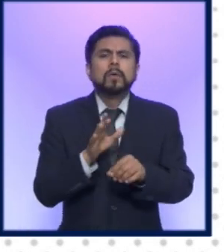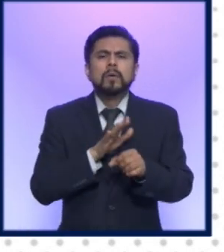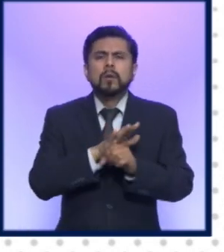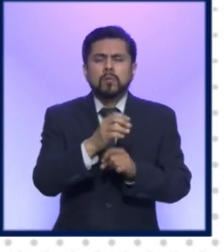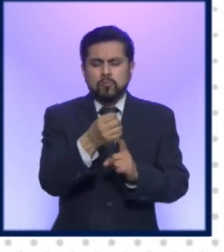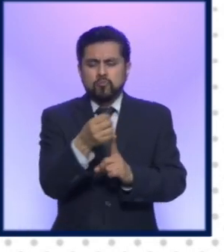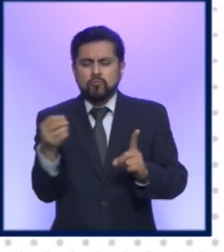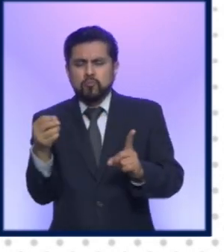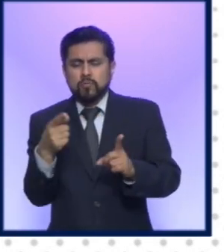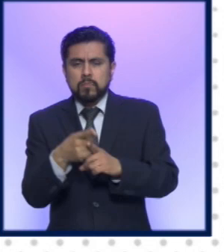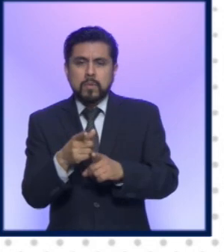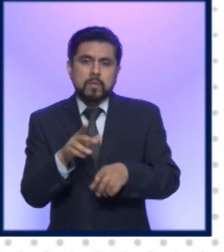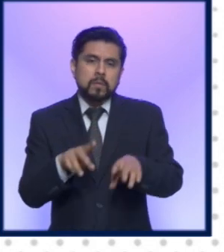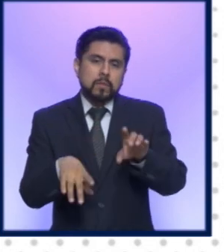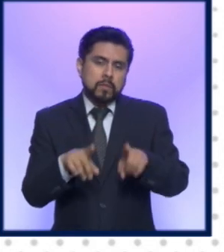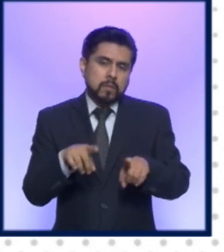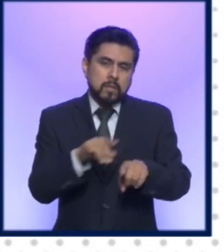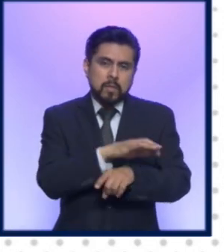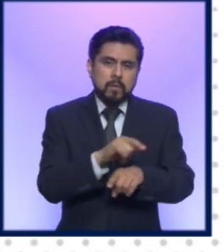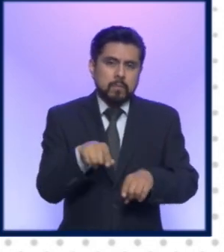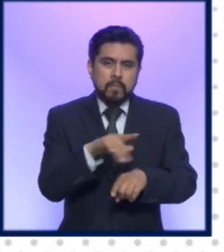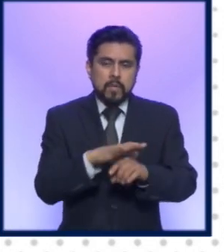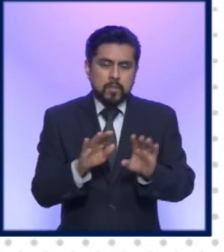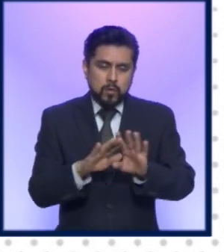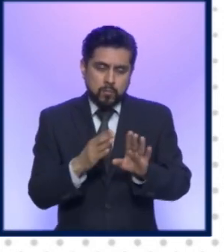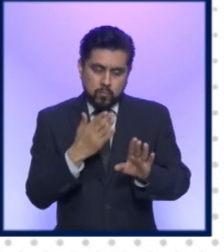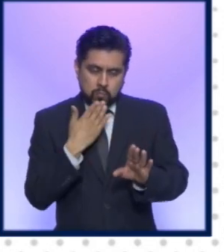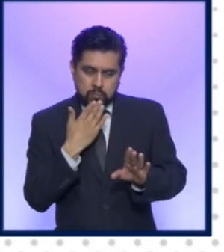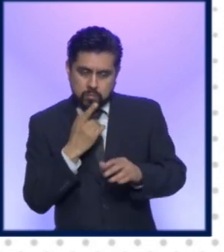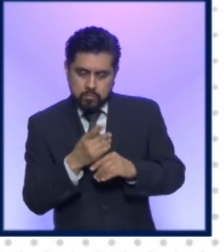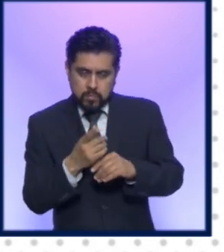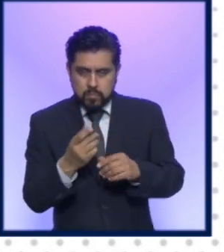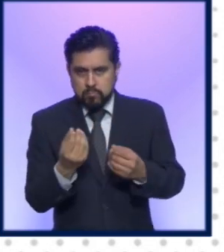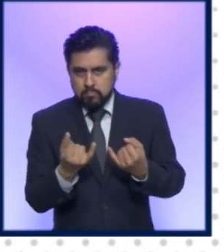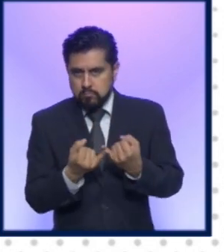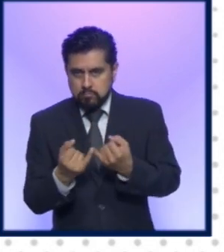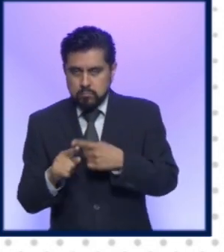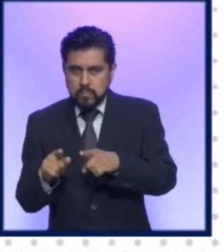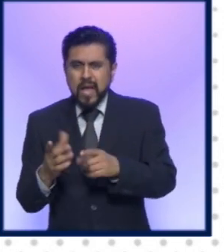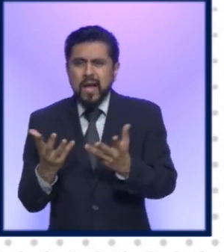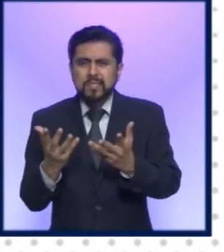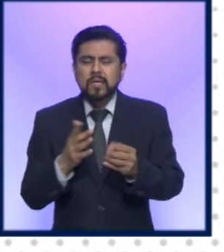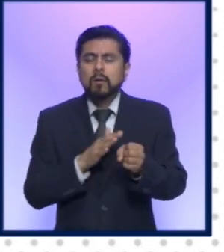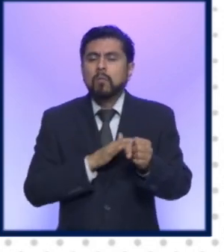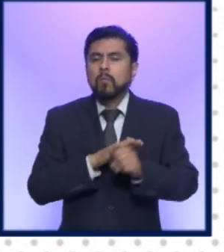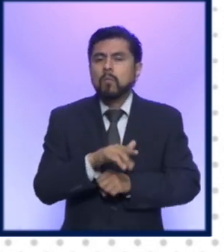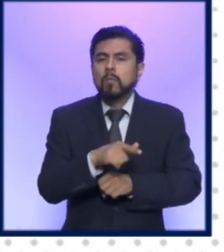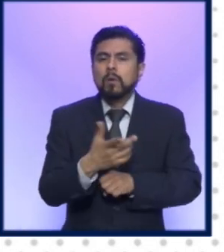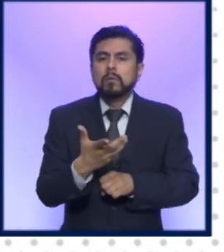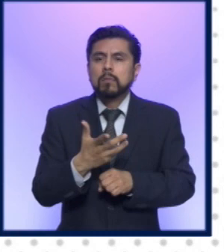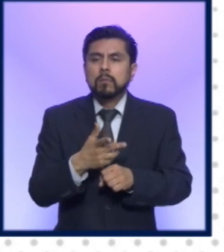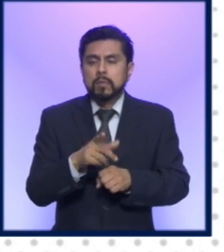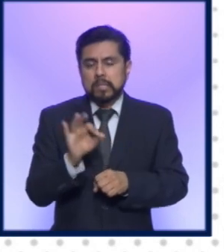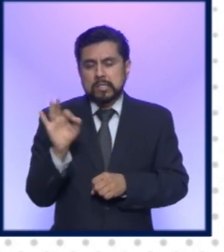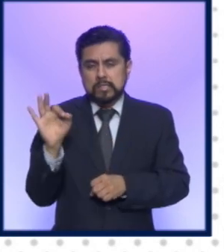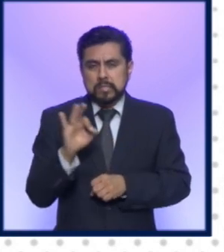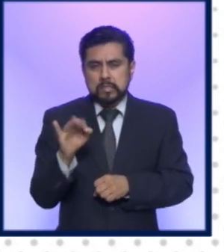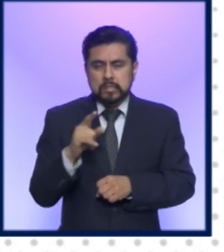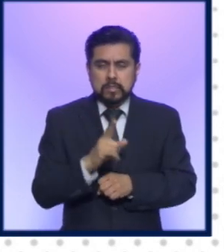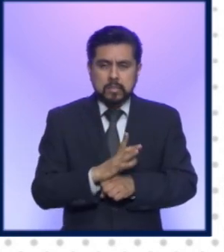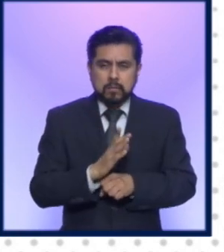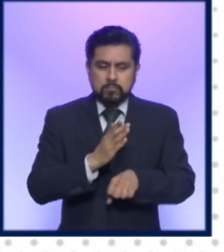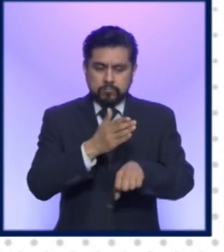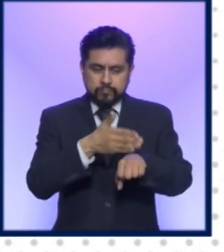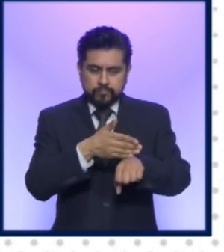al bien jurídico protegido y en el caso pues lo que se tendría que hacer es que eh si existía una infracción